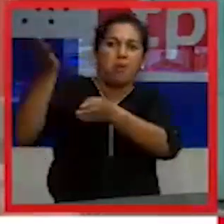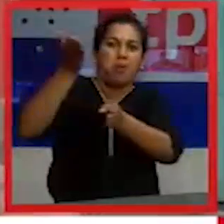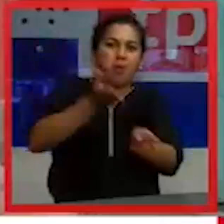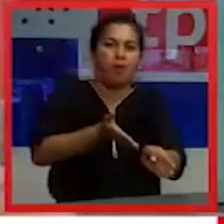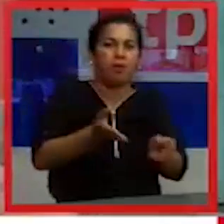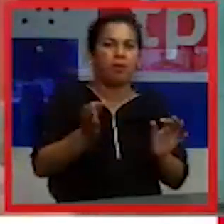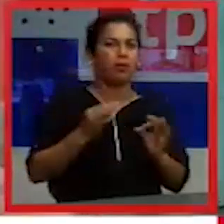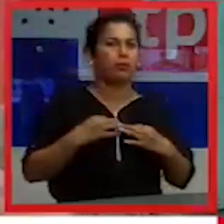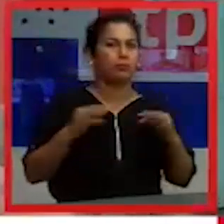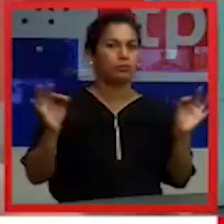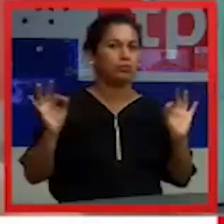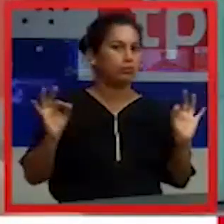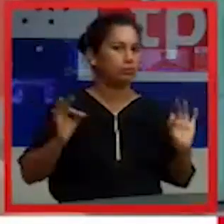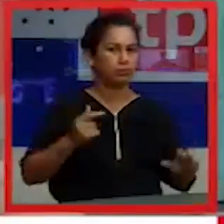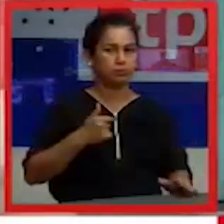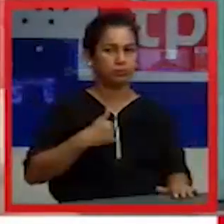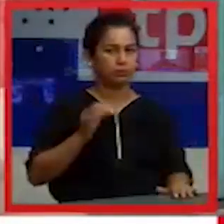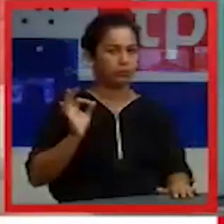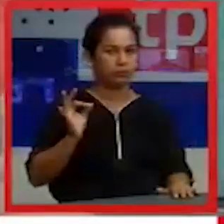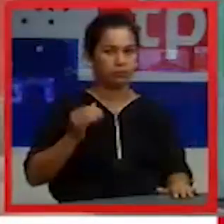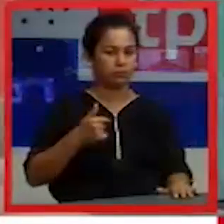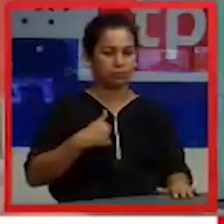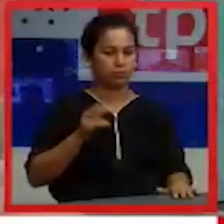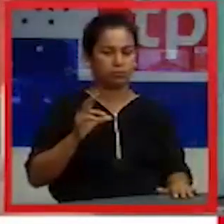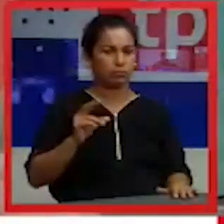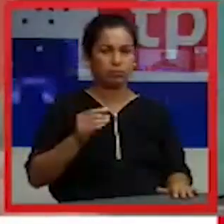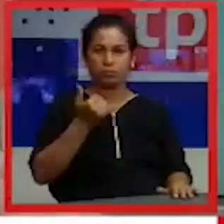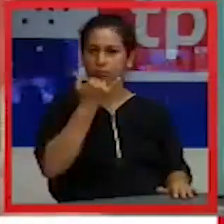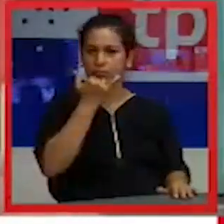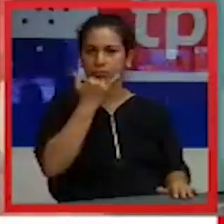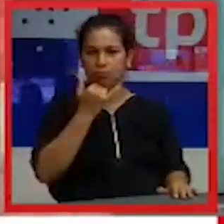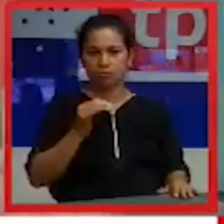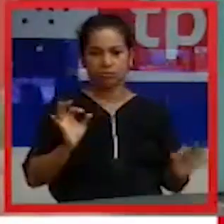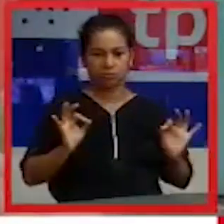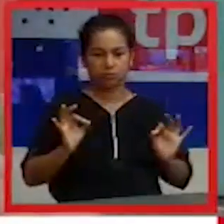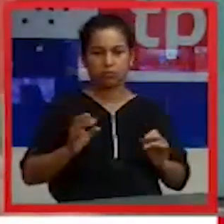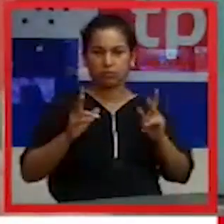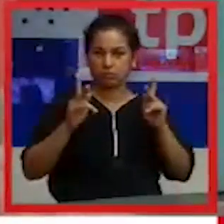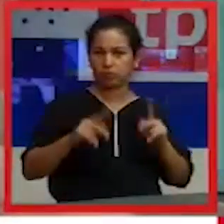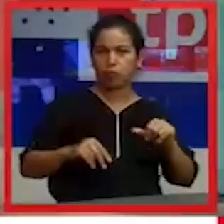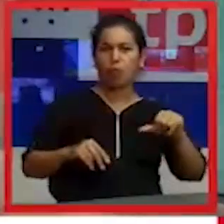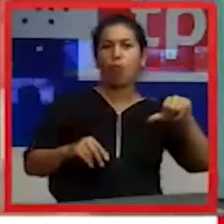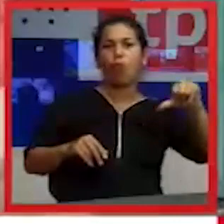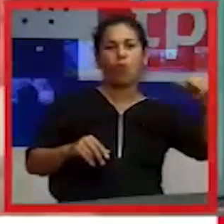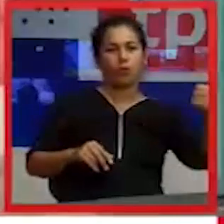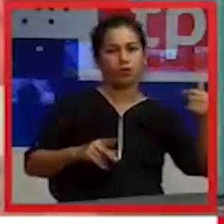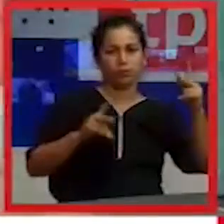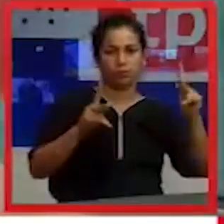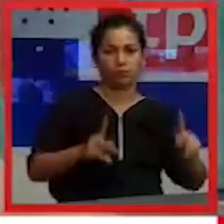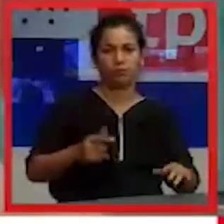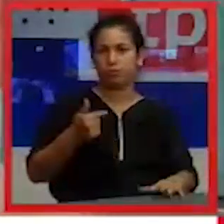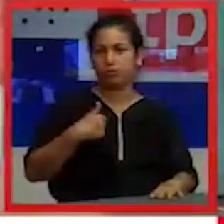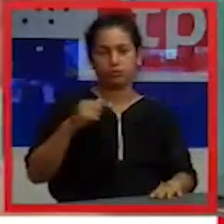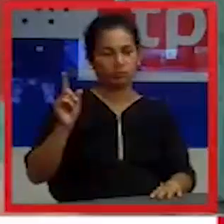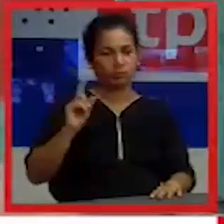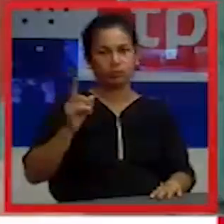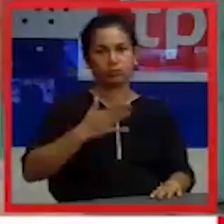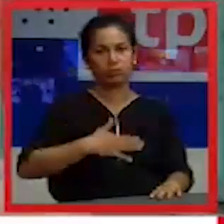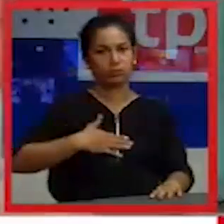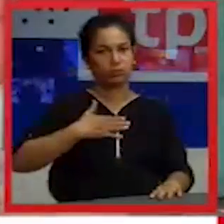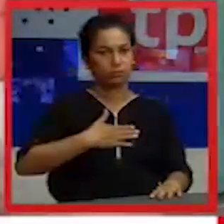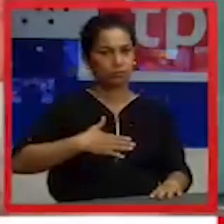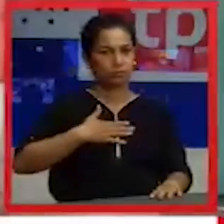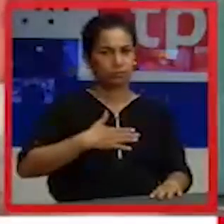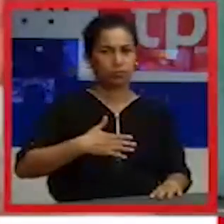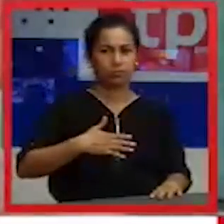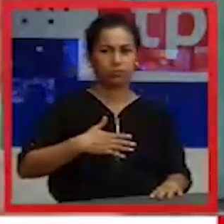mismo apodo, pero no soy yo, digamos. Es otra persona, yo ya lo ubiqué ya, pero estamos ahorita, tengo unos